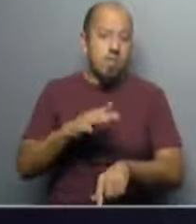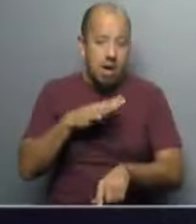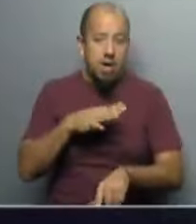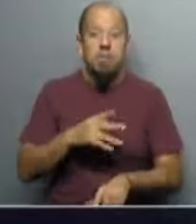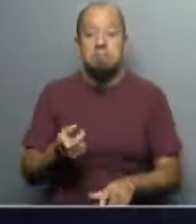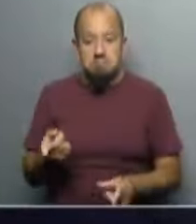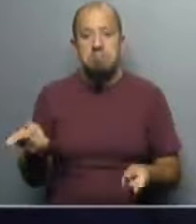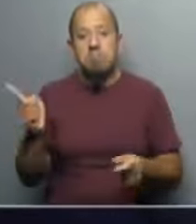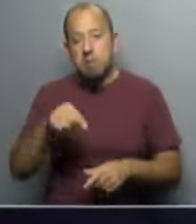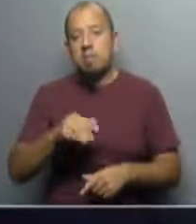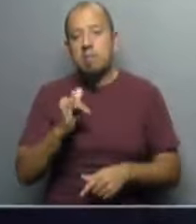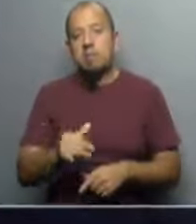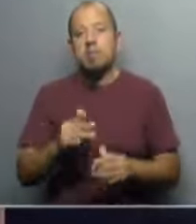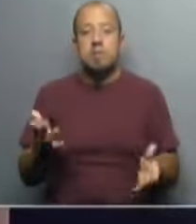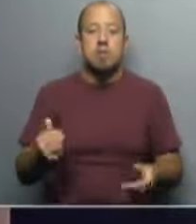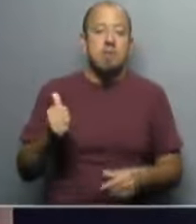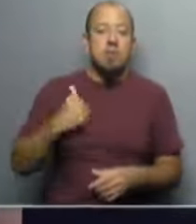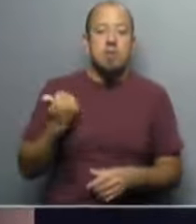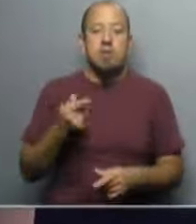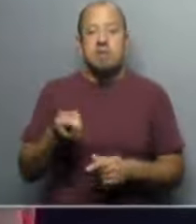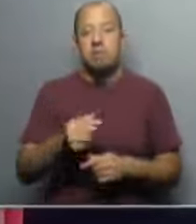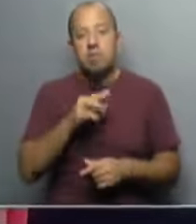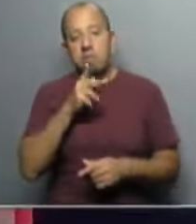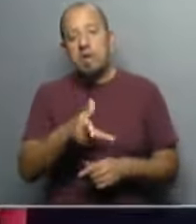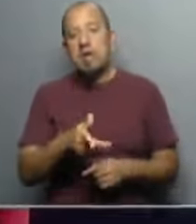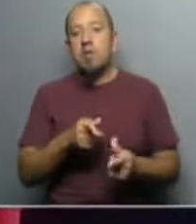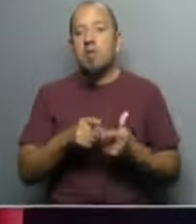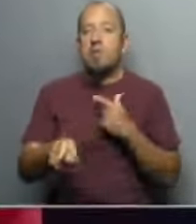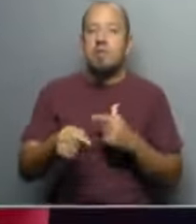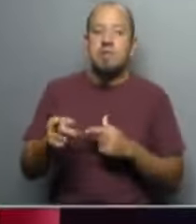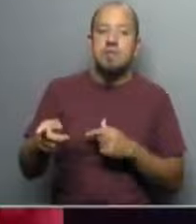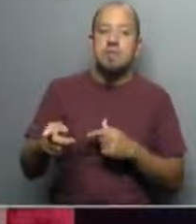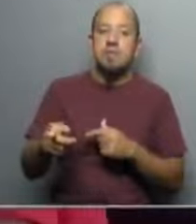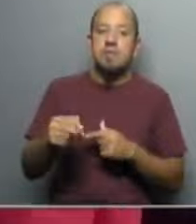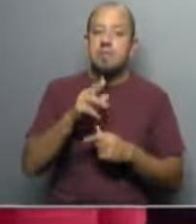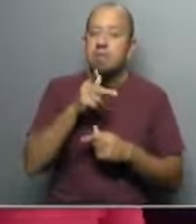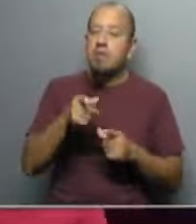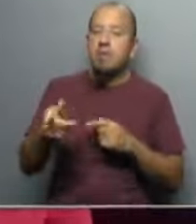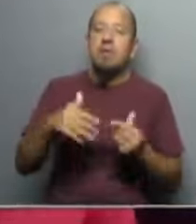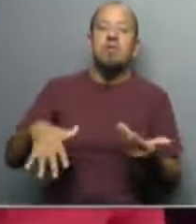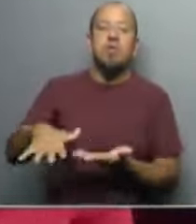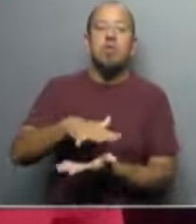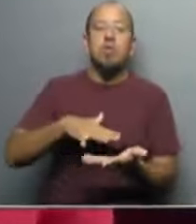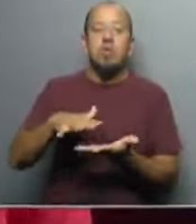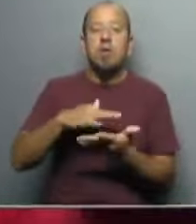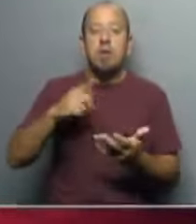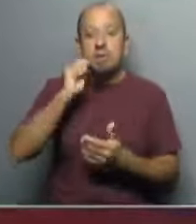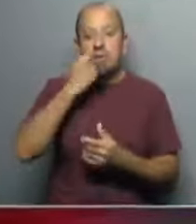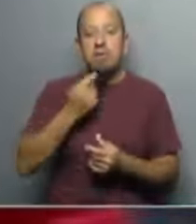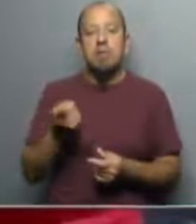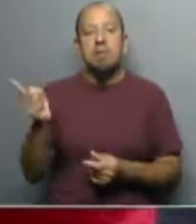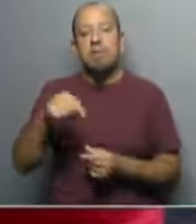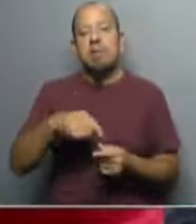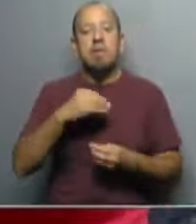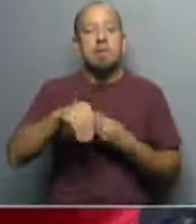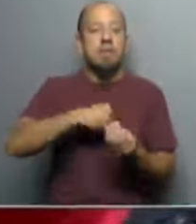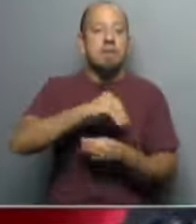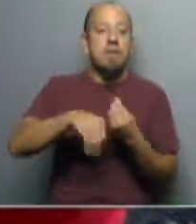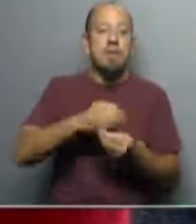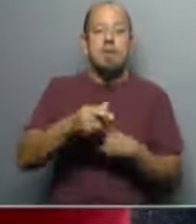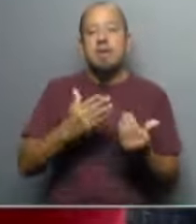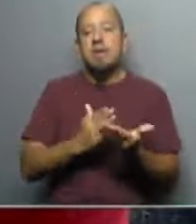algún día que no trabajamos. Con Isa, mi hija, con Tiago, que anda por allá jugando al fútbol. Es una plaza preciosa para venir con los niños. Familia venimos